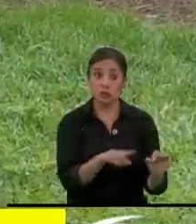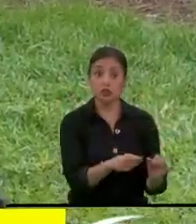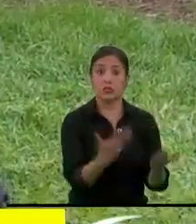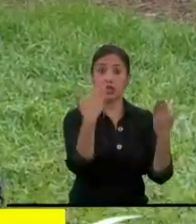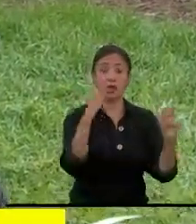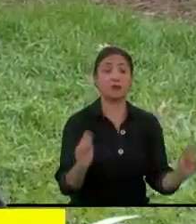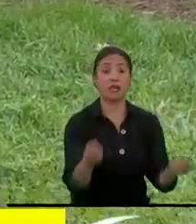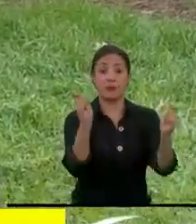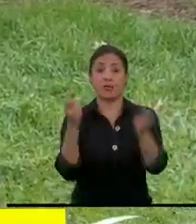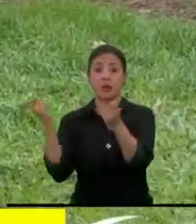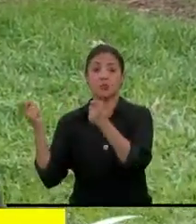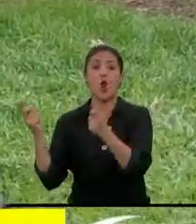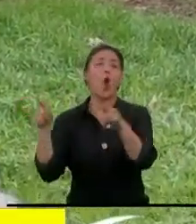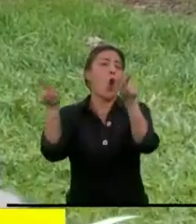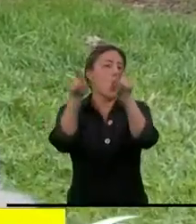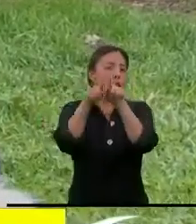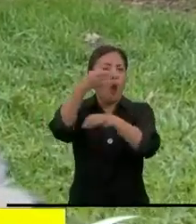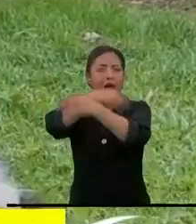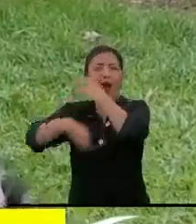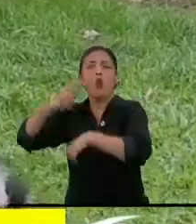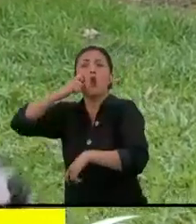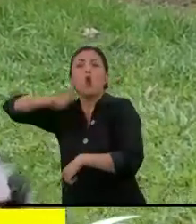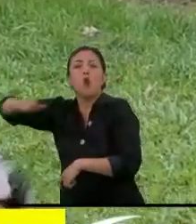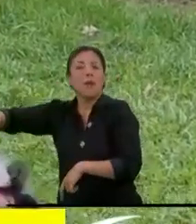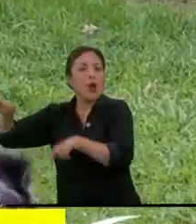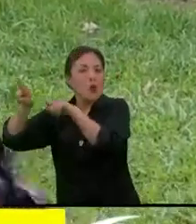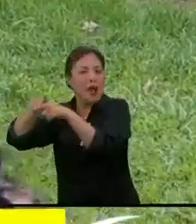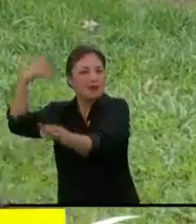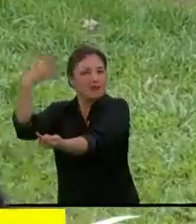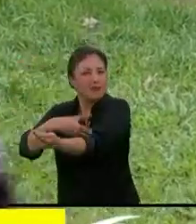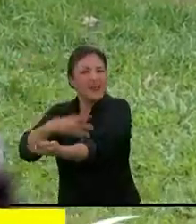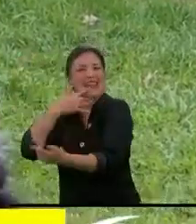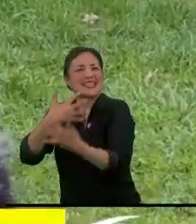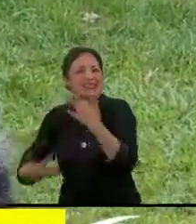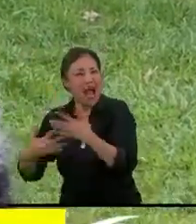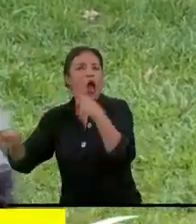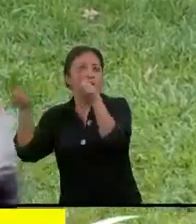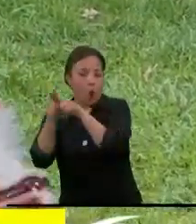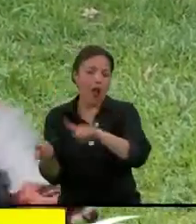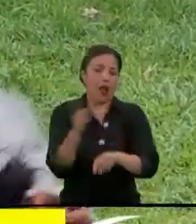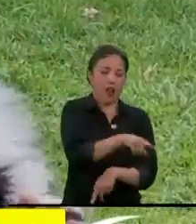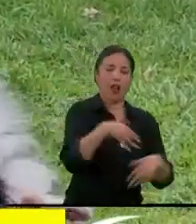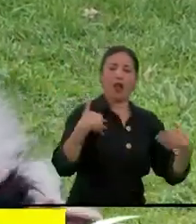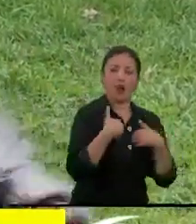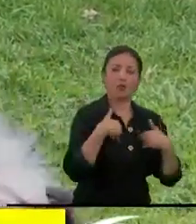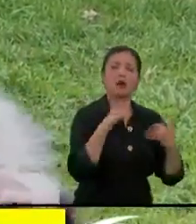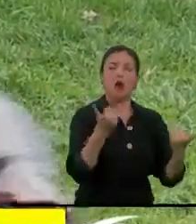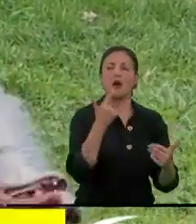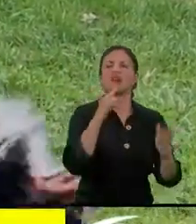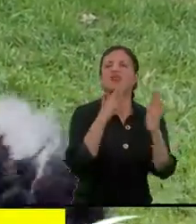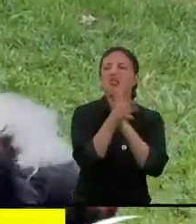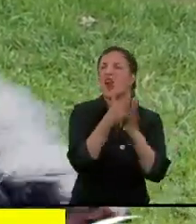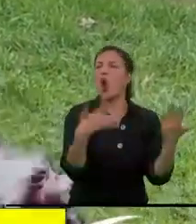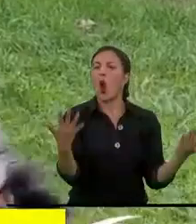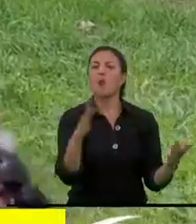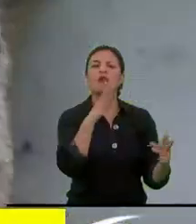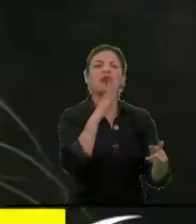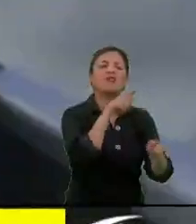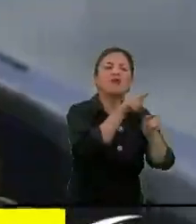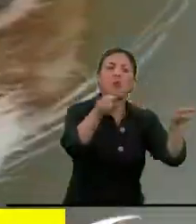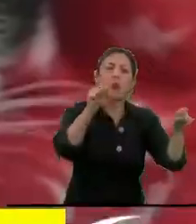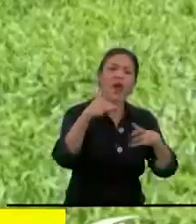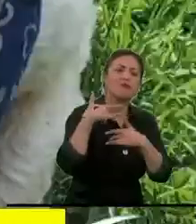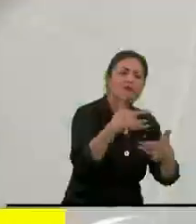muchas vidas al igual que en la medicina humana. Hoy en Las Mascotas de Alejandra, detalles del procedimiento y quiénes pueden ser donantes. Bienvenidas.